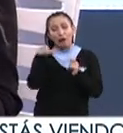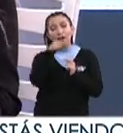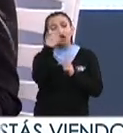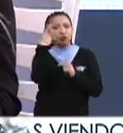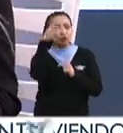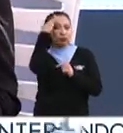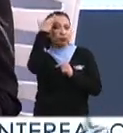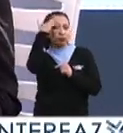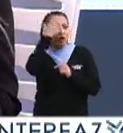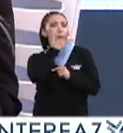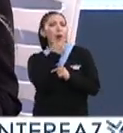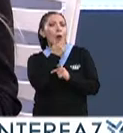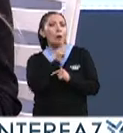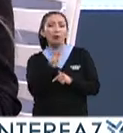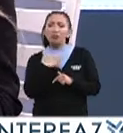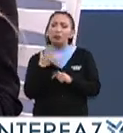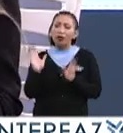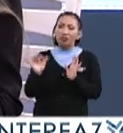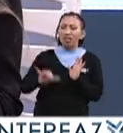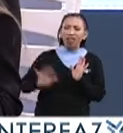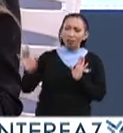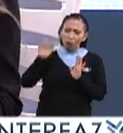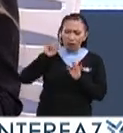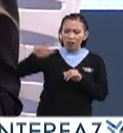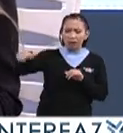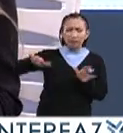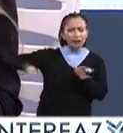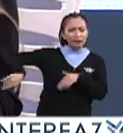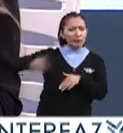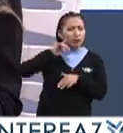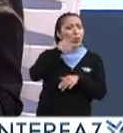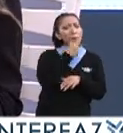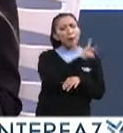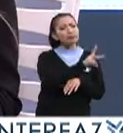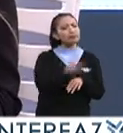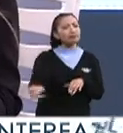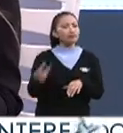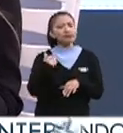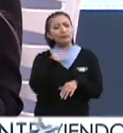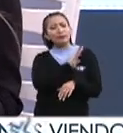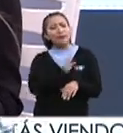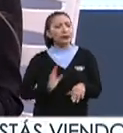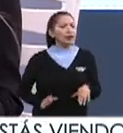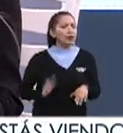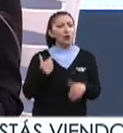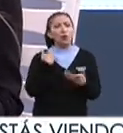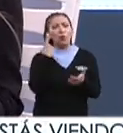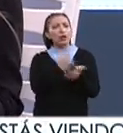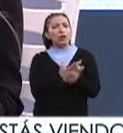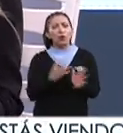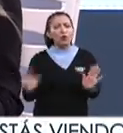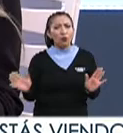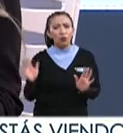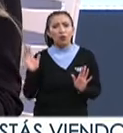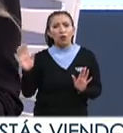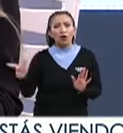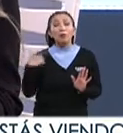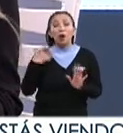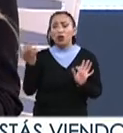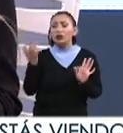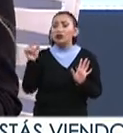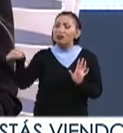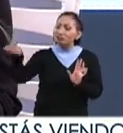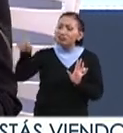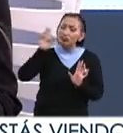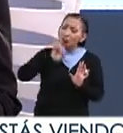sus dirigencias masculinas no estaban muy interesados en que las mujeres accedieran a los cargos de representación bajo el supuesto